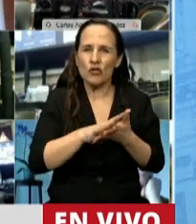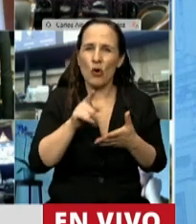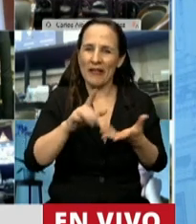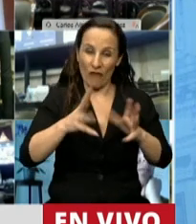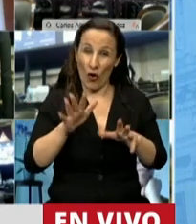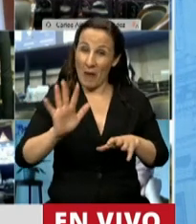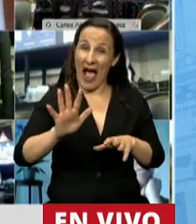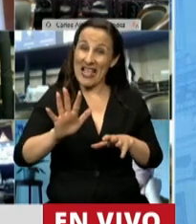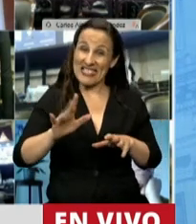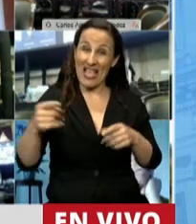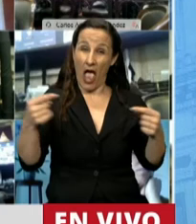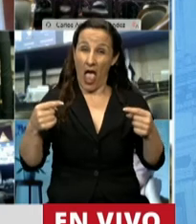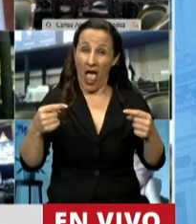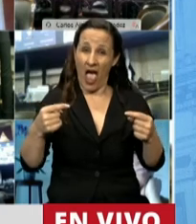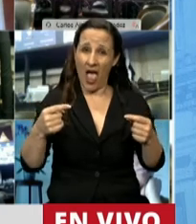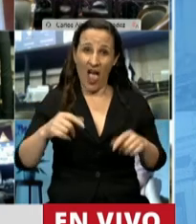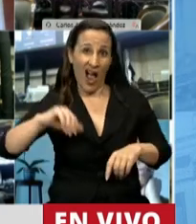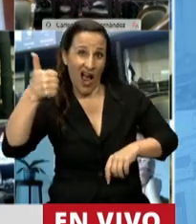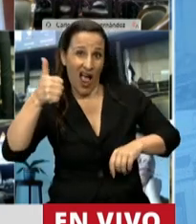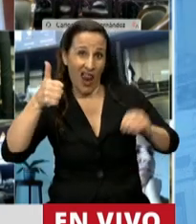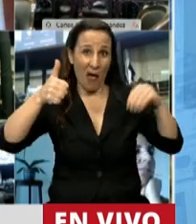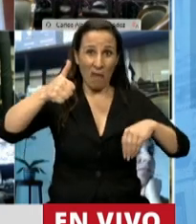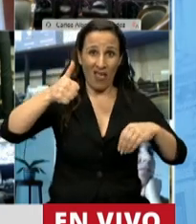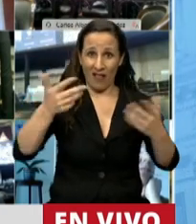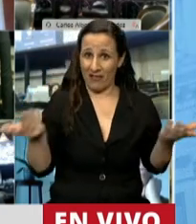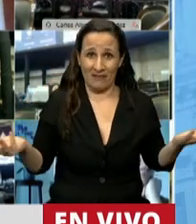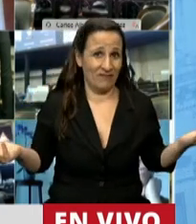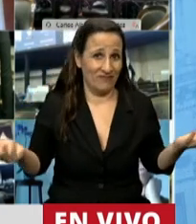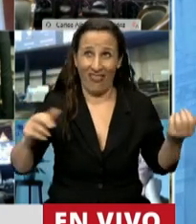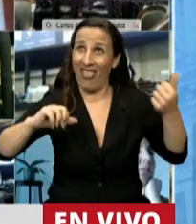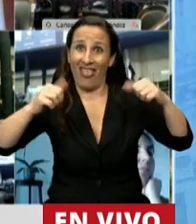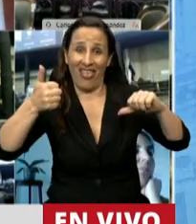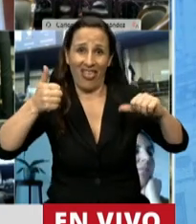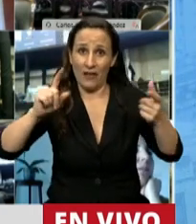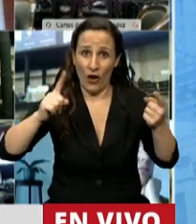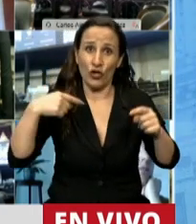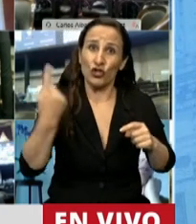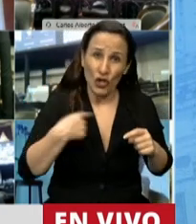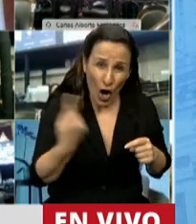mezquino no gana ni pierde ningún partido político. Los que perdemos somos